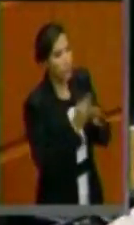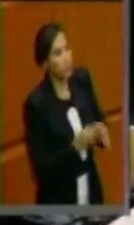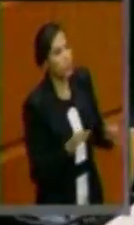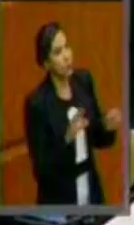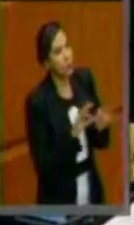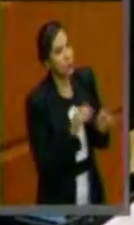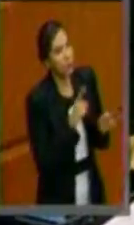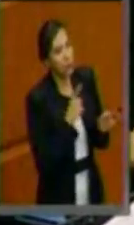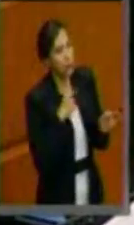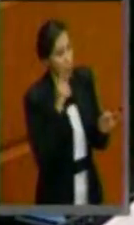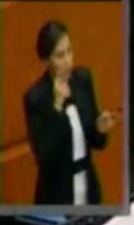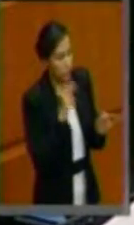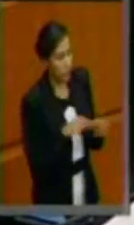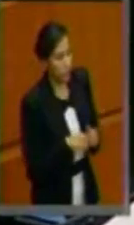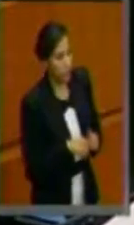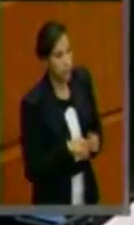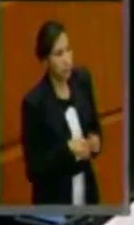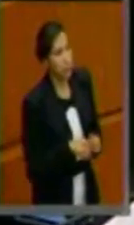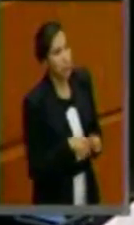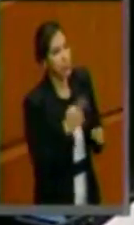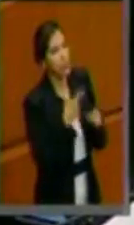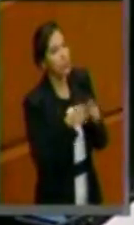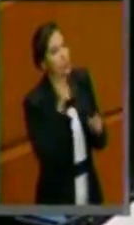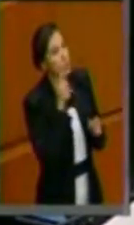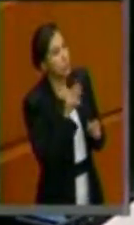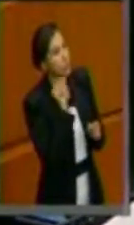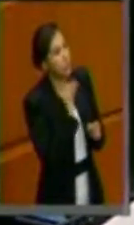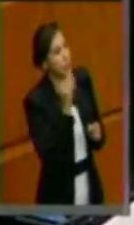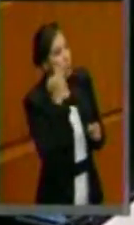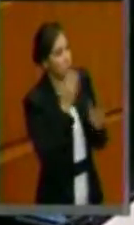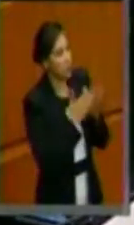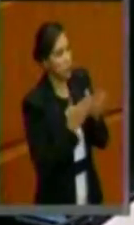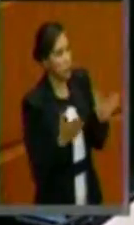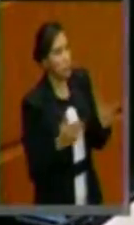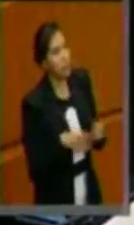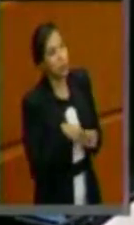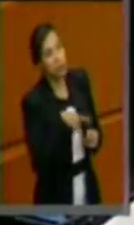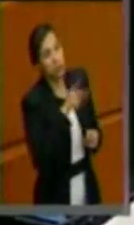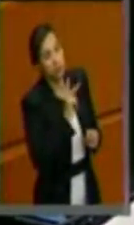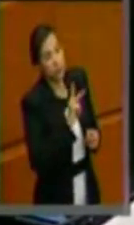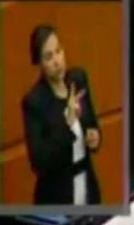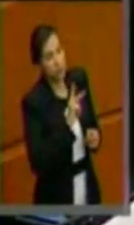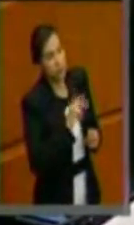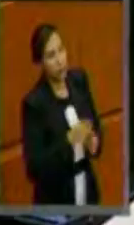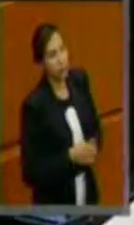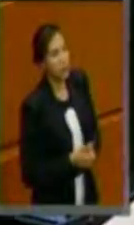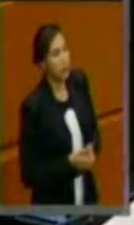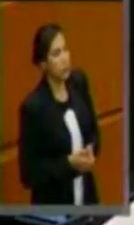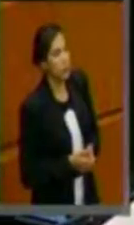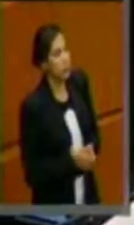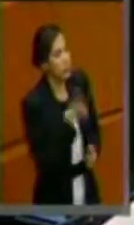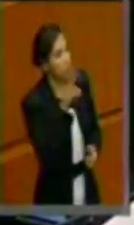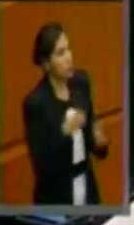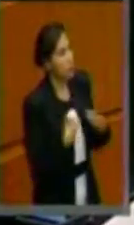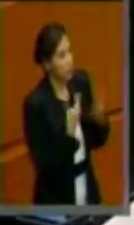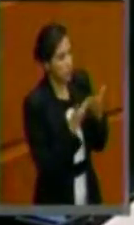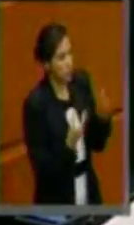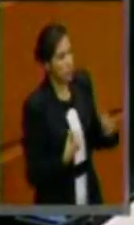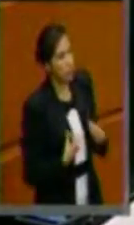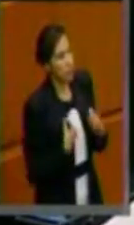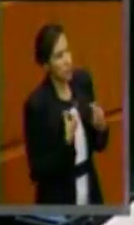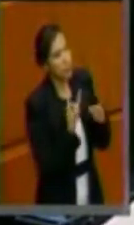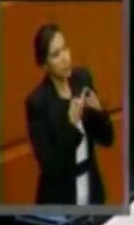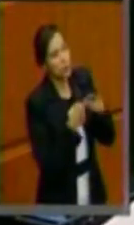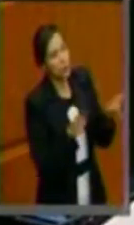tenemos que revisar. Son 9 años, pareciera muy poco tiempo, pero la realidad que vivimos es